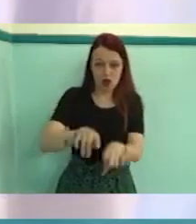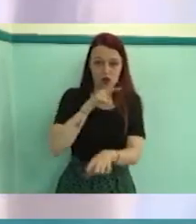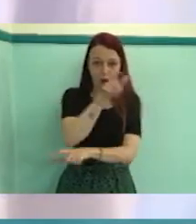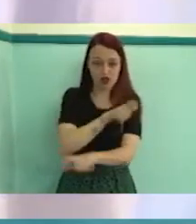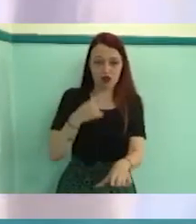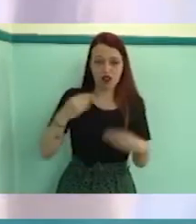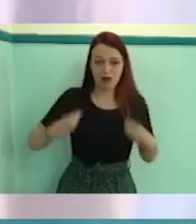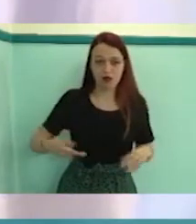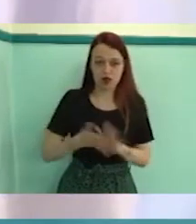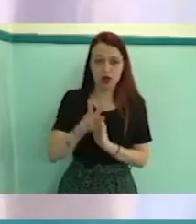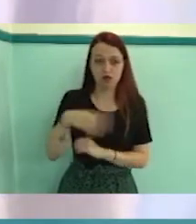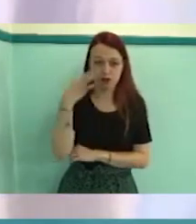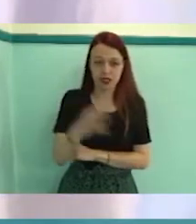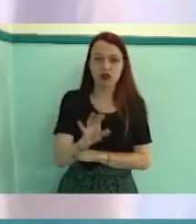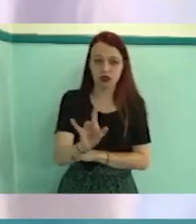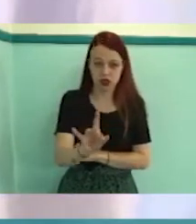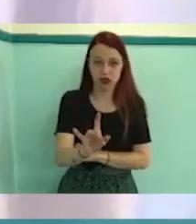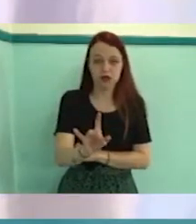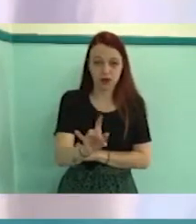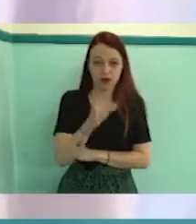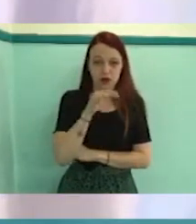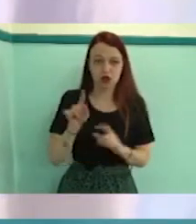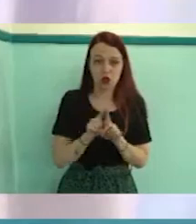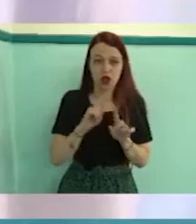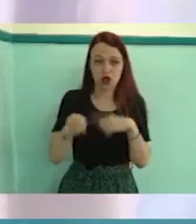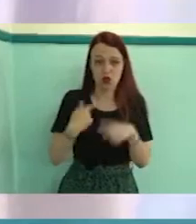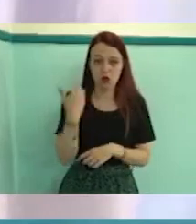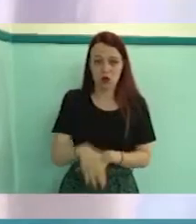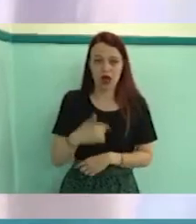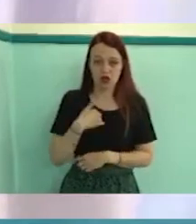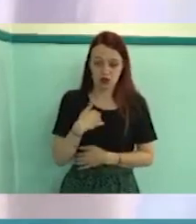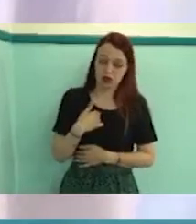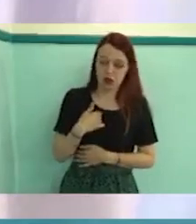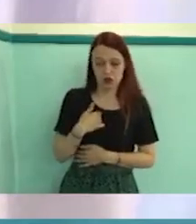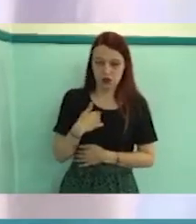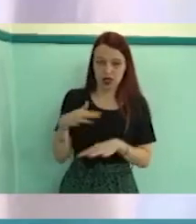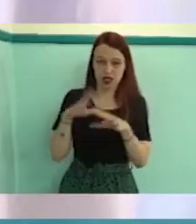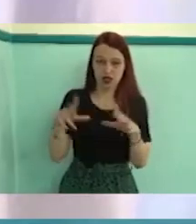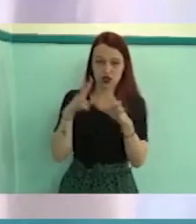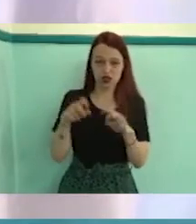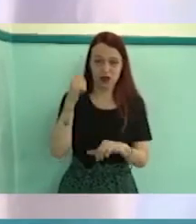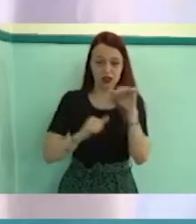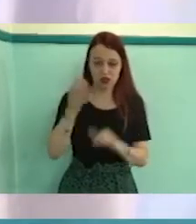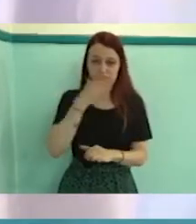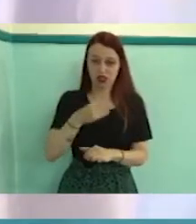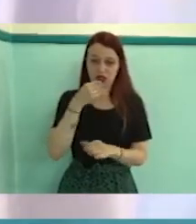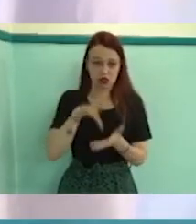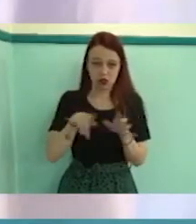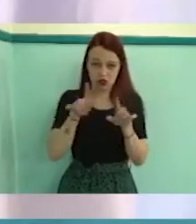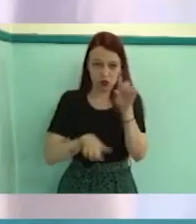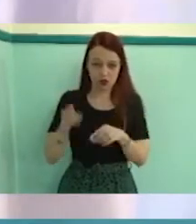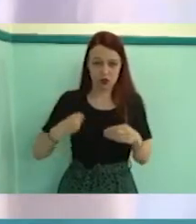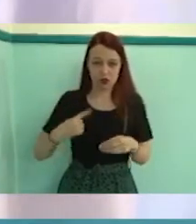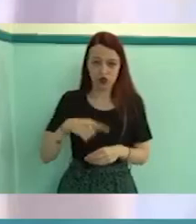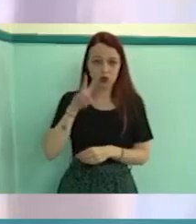dice es un peligro sí e luego las malas somos nosotras pero dejada cosa por redes por ejemplo con cirugía estética pasa igual no eh justo hoy he